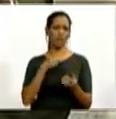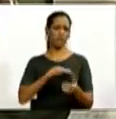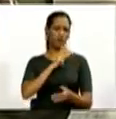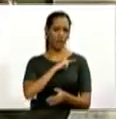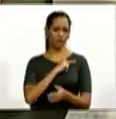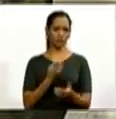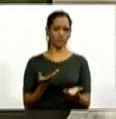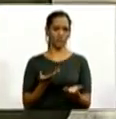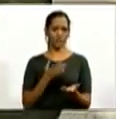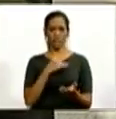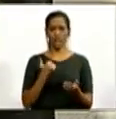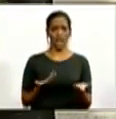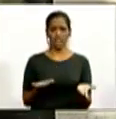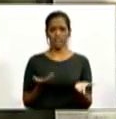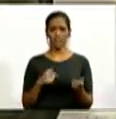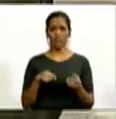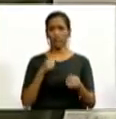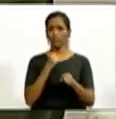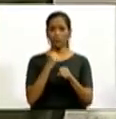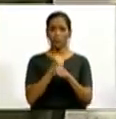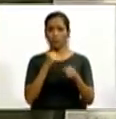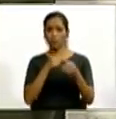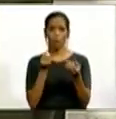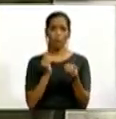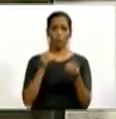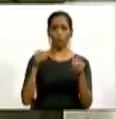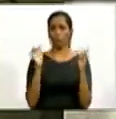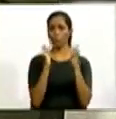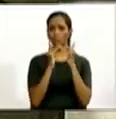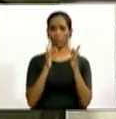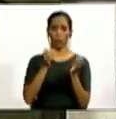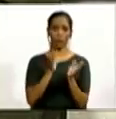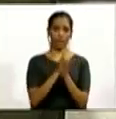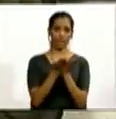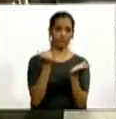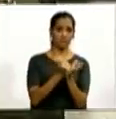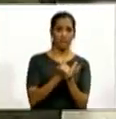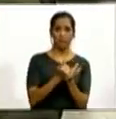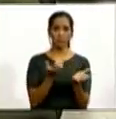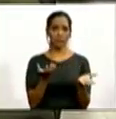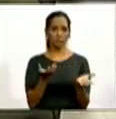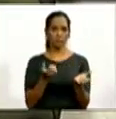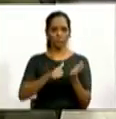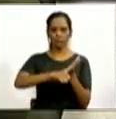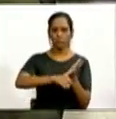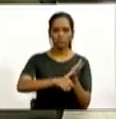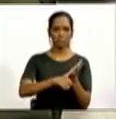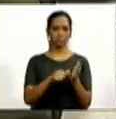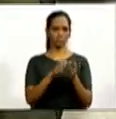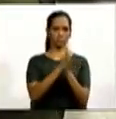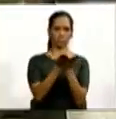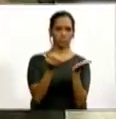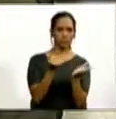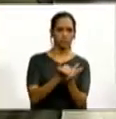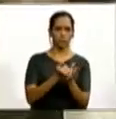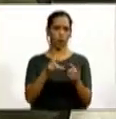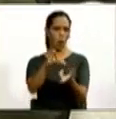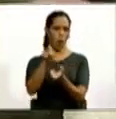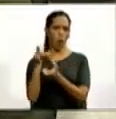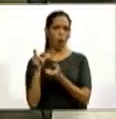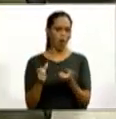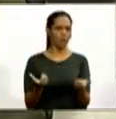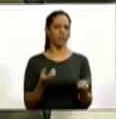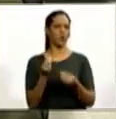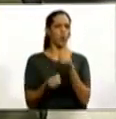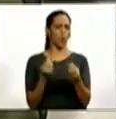gestor del SAIME? Porque si hace ese otro delito más que le podemos imputar al señor, ¿no? Claro. O sea, tú consigues pasaporte, sí, cobras por ahí y tal. O sea,